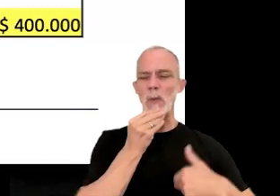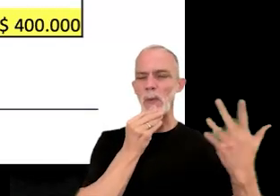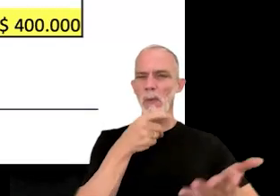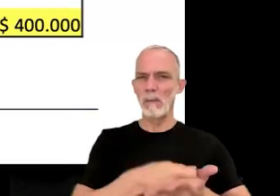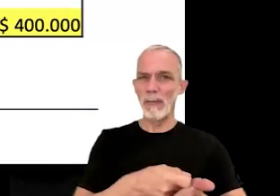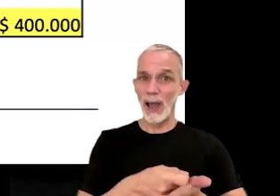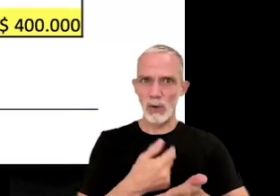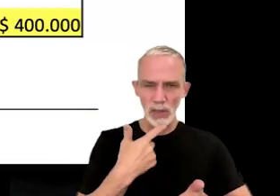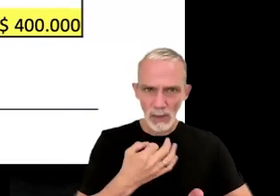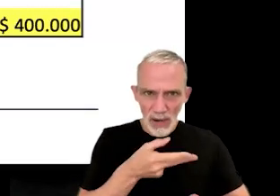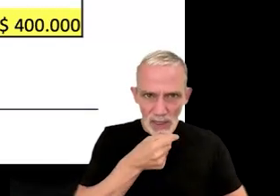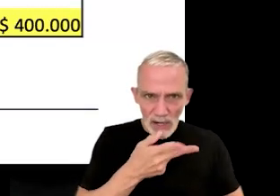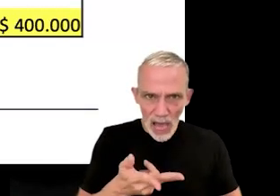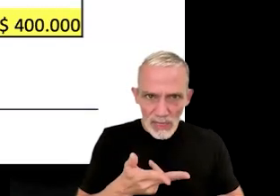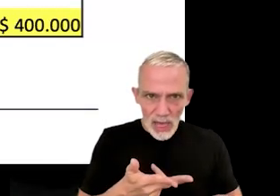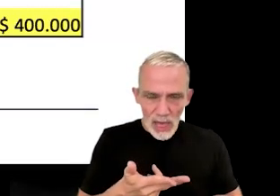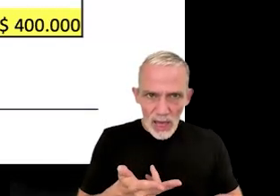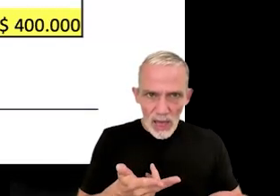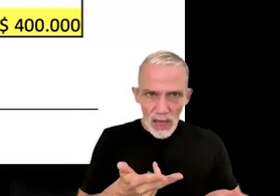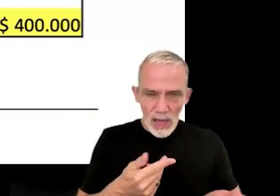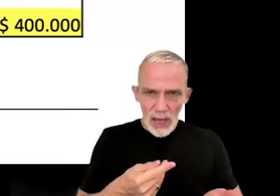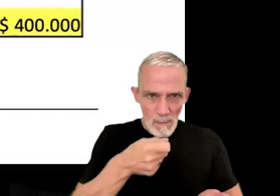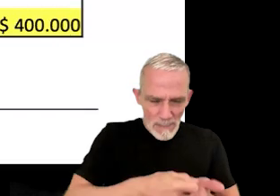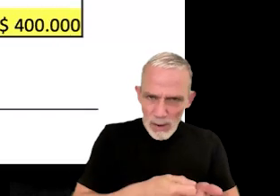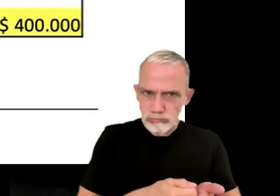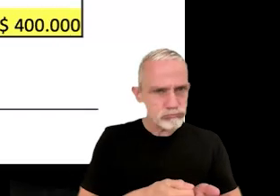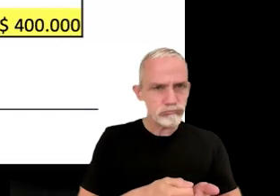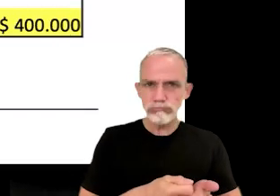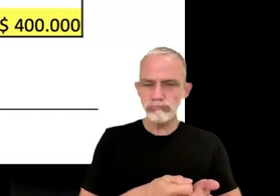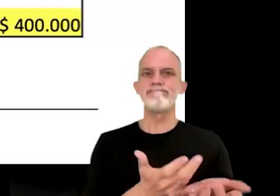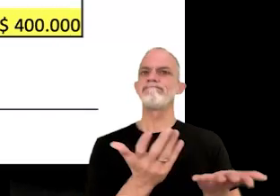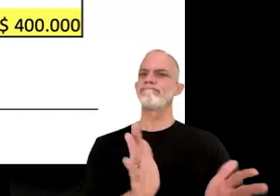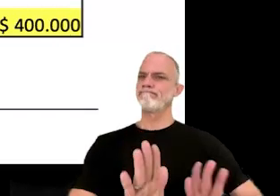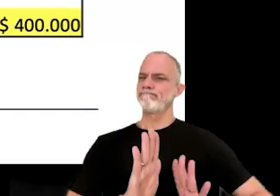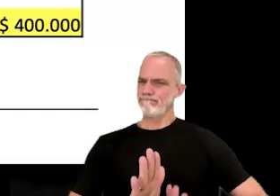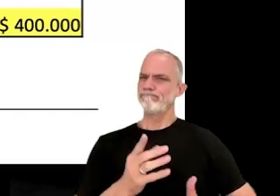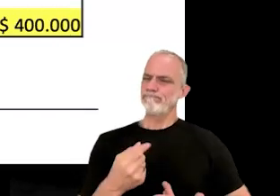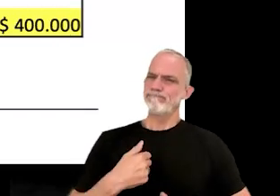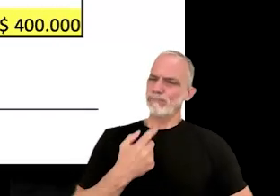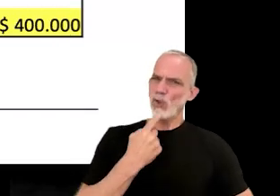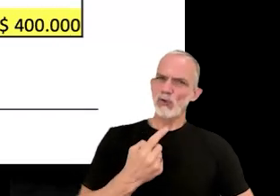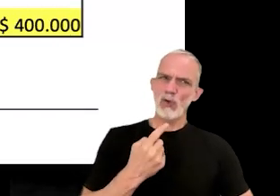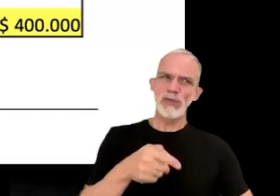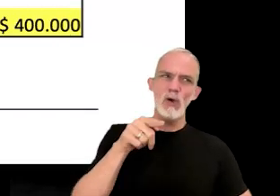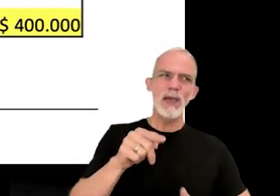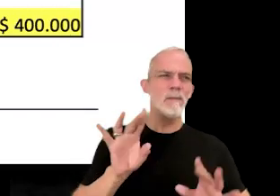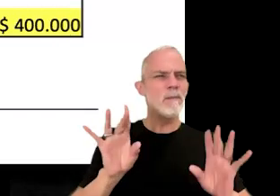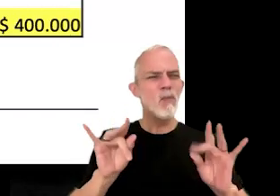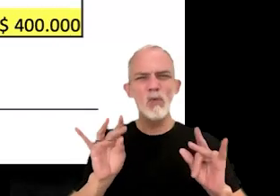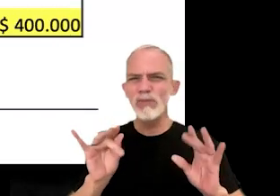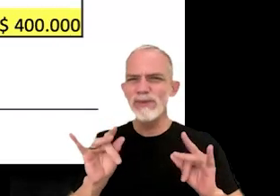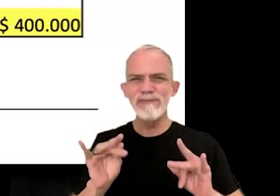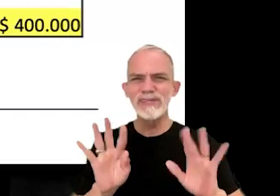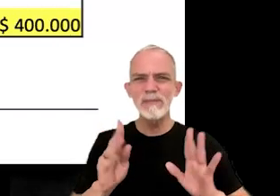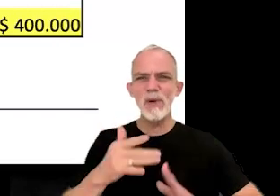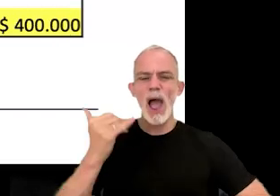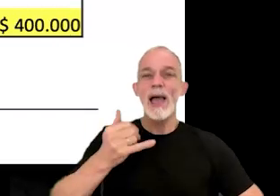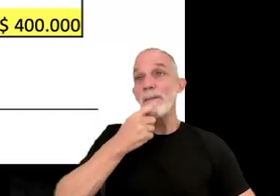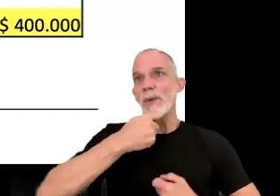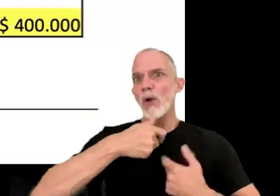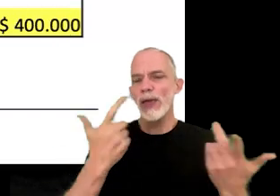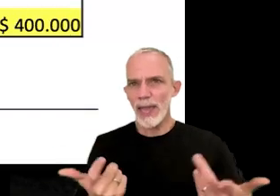pago de impuesto. Entonces, a esto voy es cuando digo que es bastante complejo porque tenemos, por